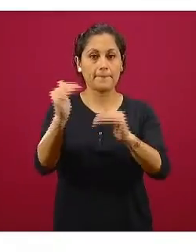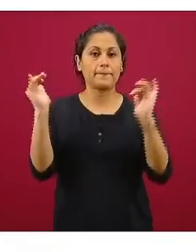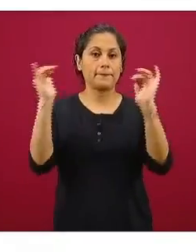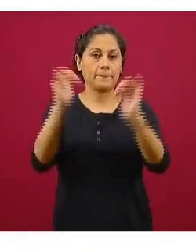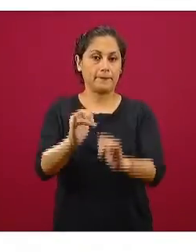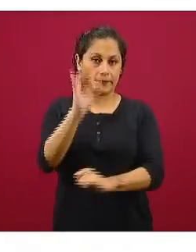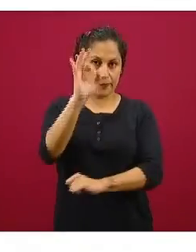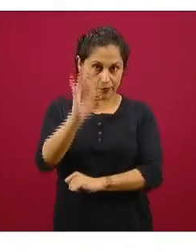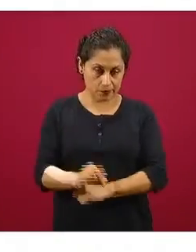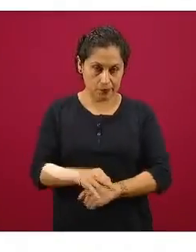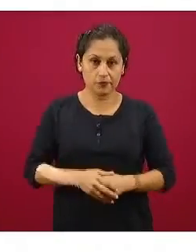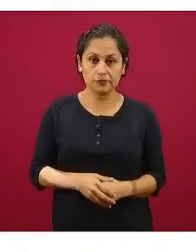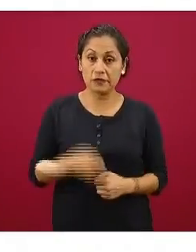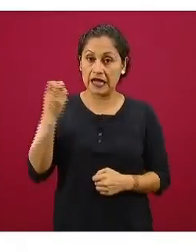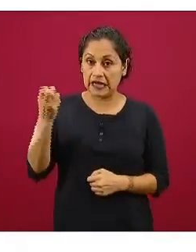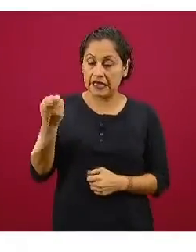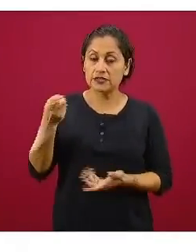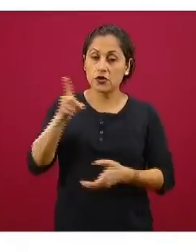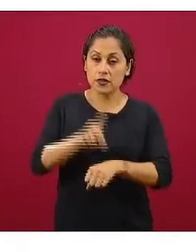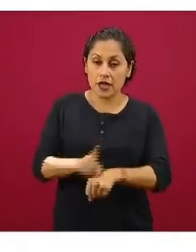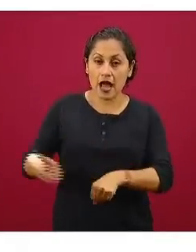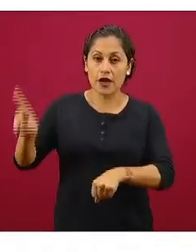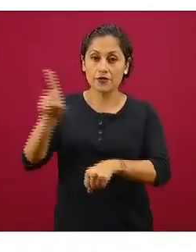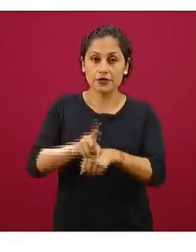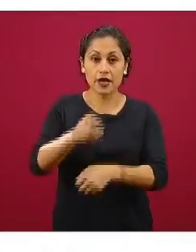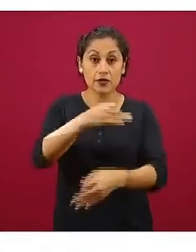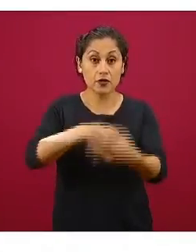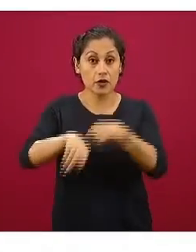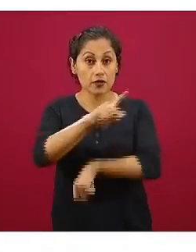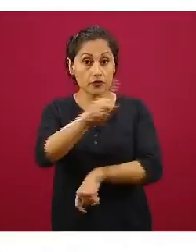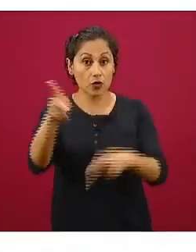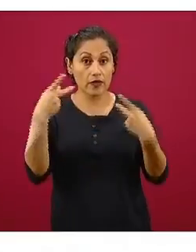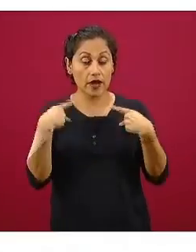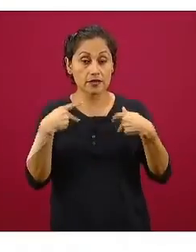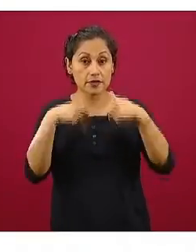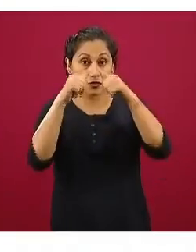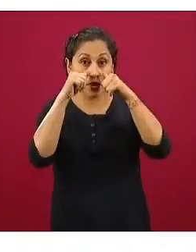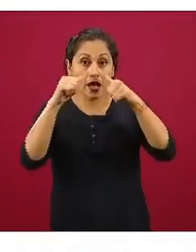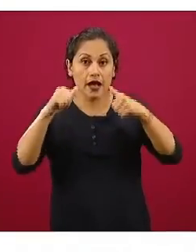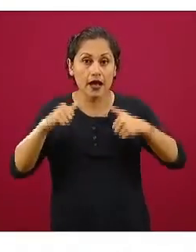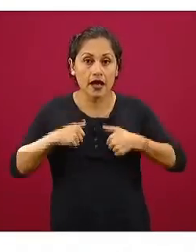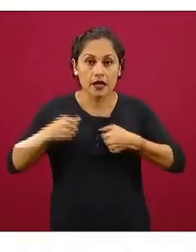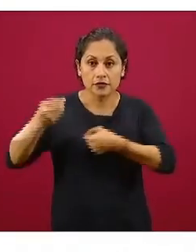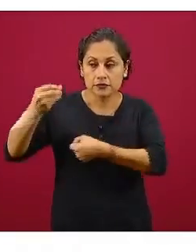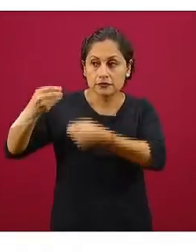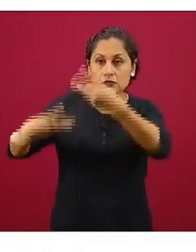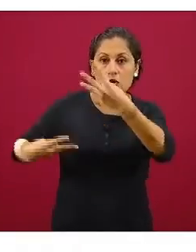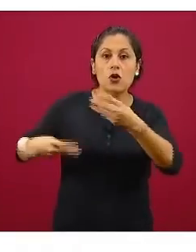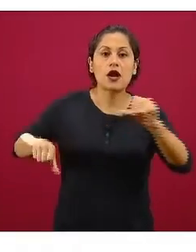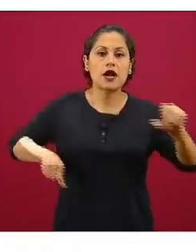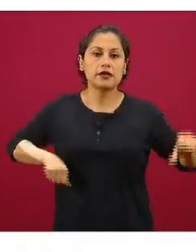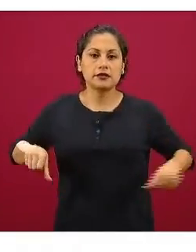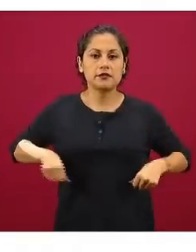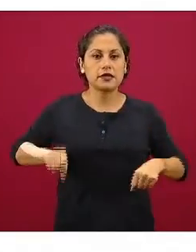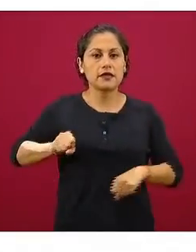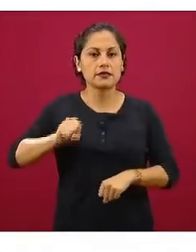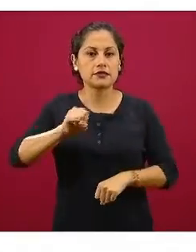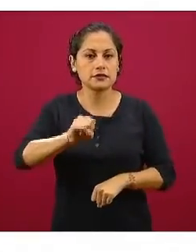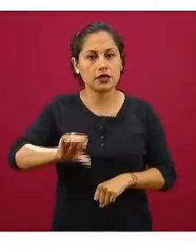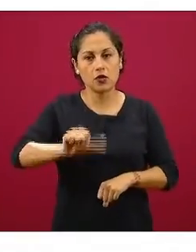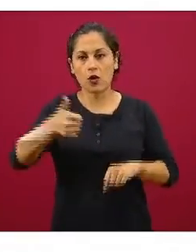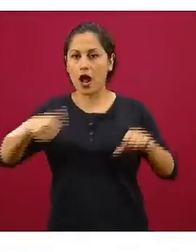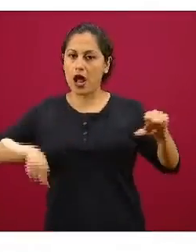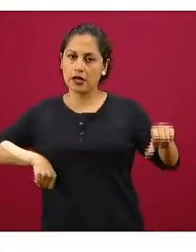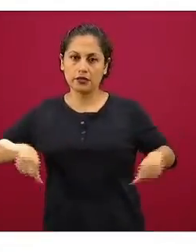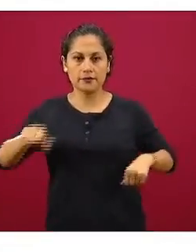que la población que nos está escuchando tengan muy presente y sepan claramente cuáles son estas actividades que pueden